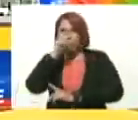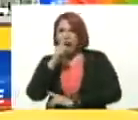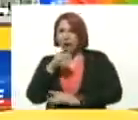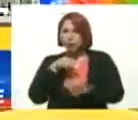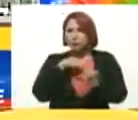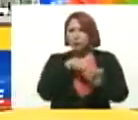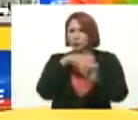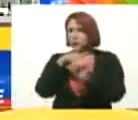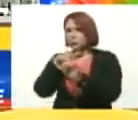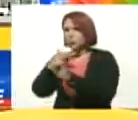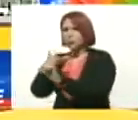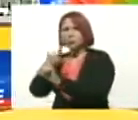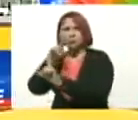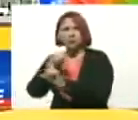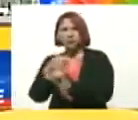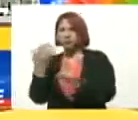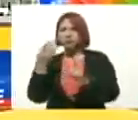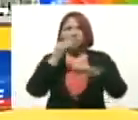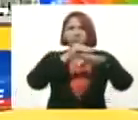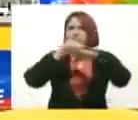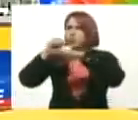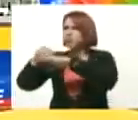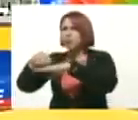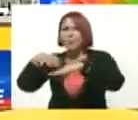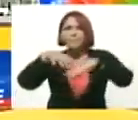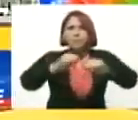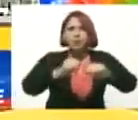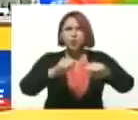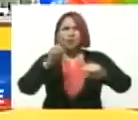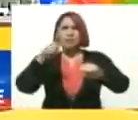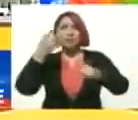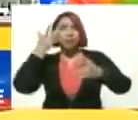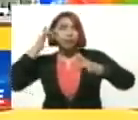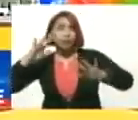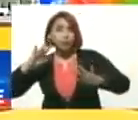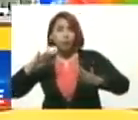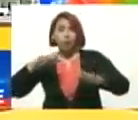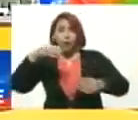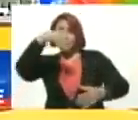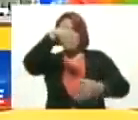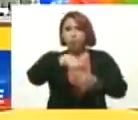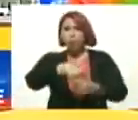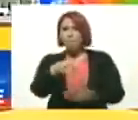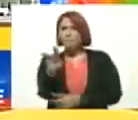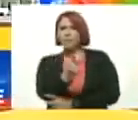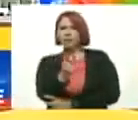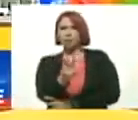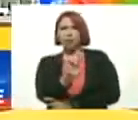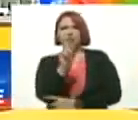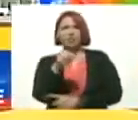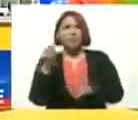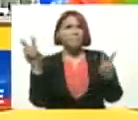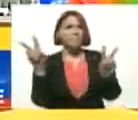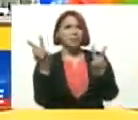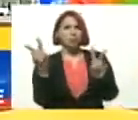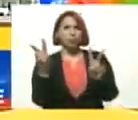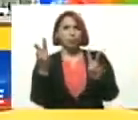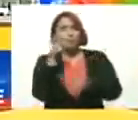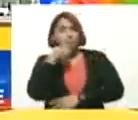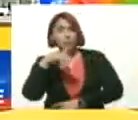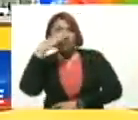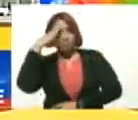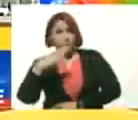amenazas, de los llamados a intervención, del intento de invasión de Venezuela y las victorias